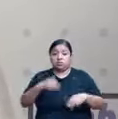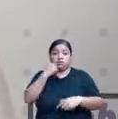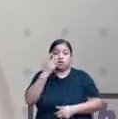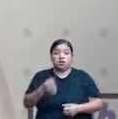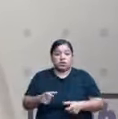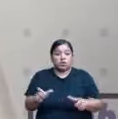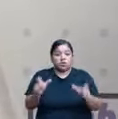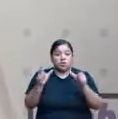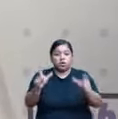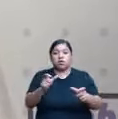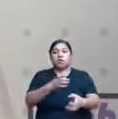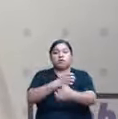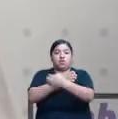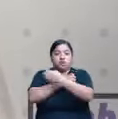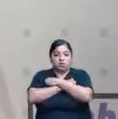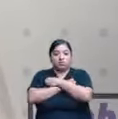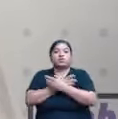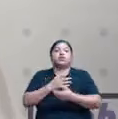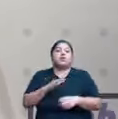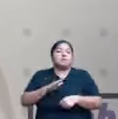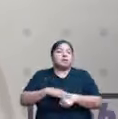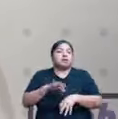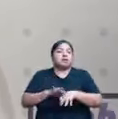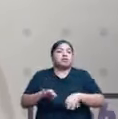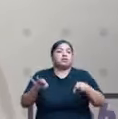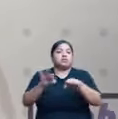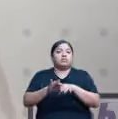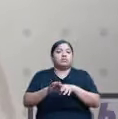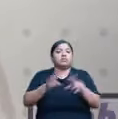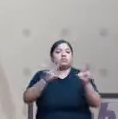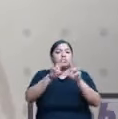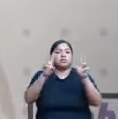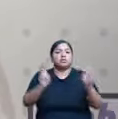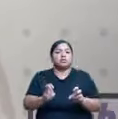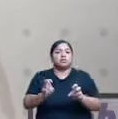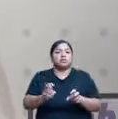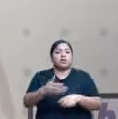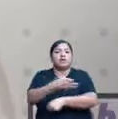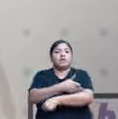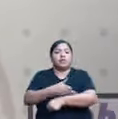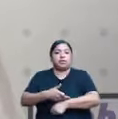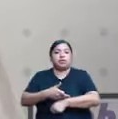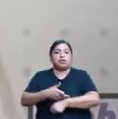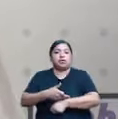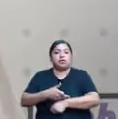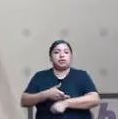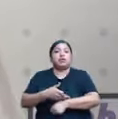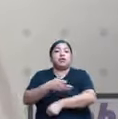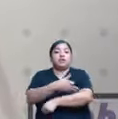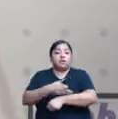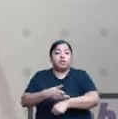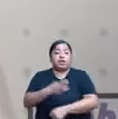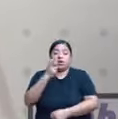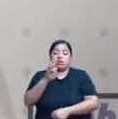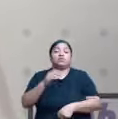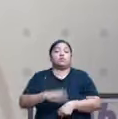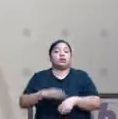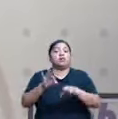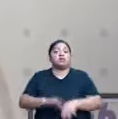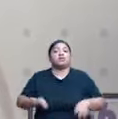seguridad, educación y sobre todo el tema de la familia. La familia es